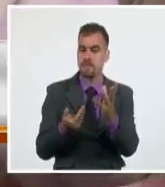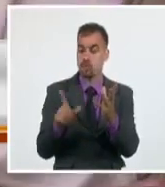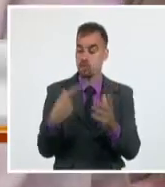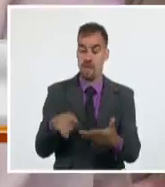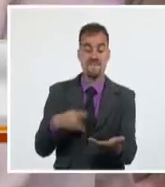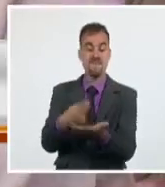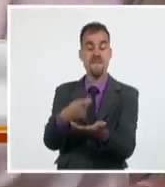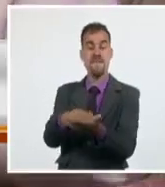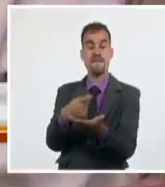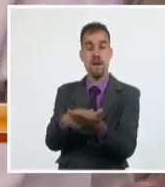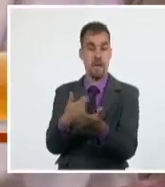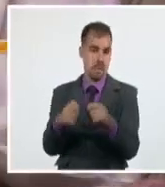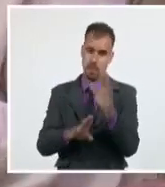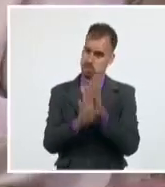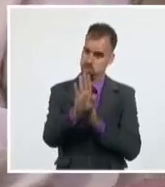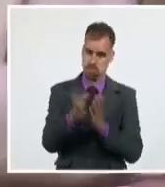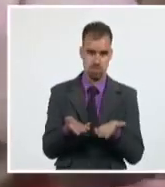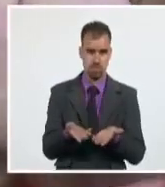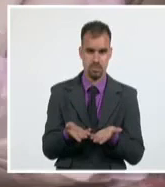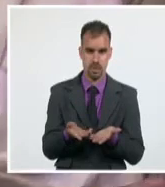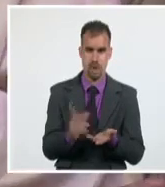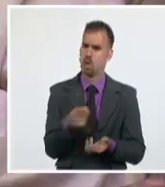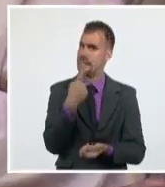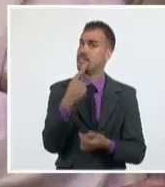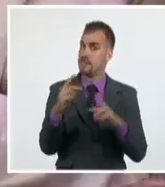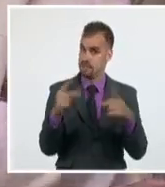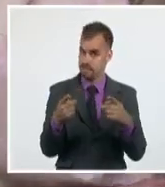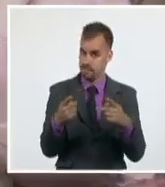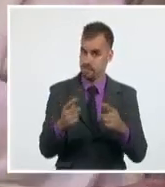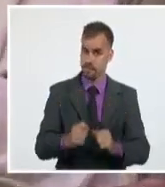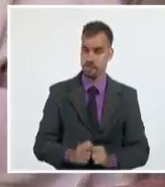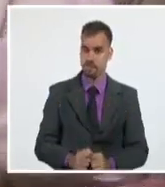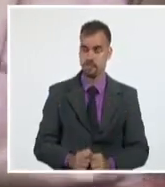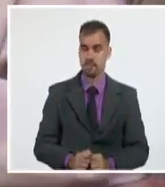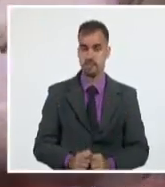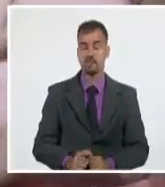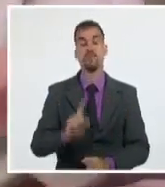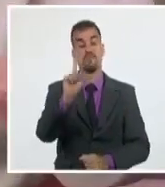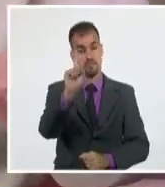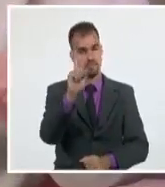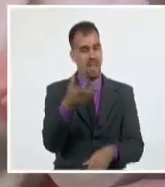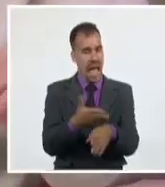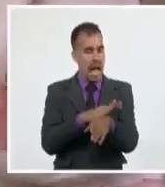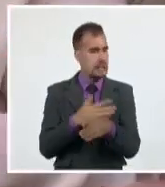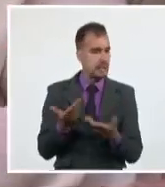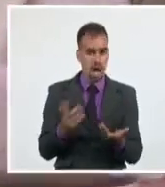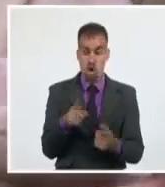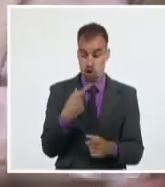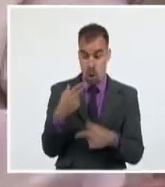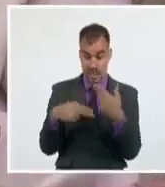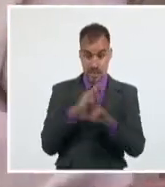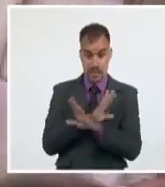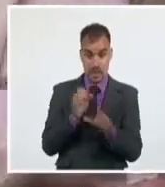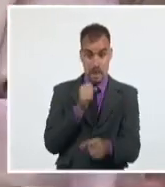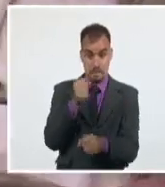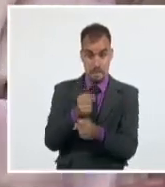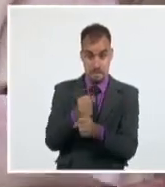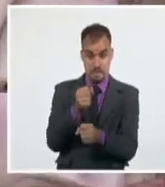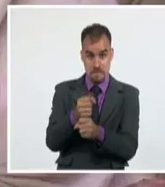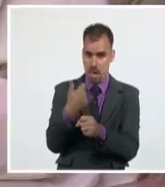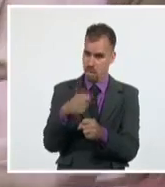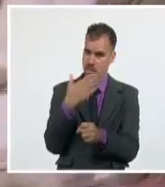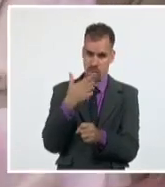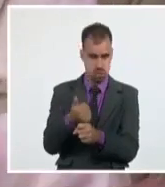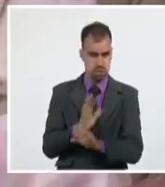Y nosotros siempre llamamos la atención, es correcto, pero primero vamos a trabajar para hacer bien las que estamos haciendo. Exacto. Porque las que estamos haciendo